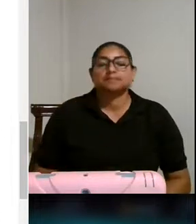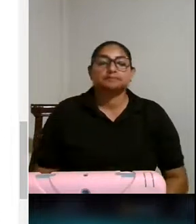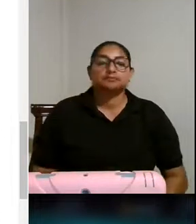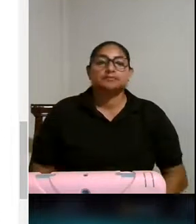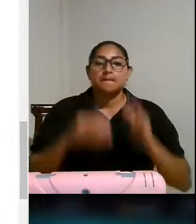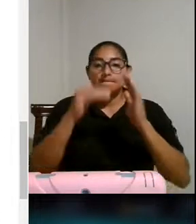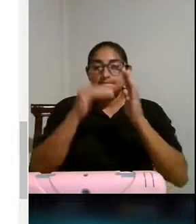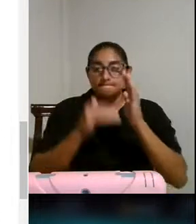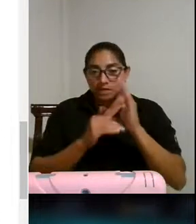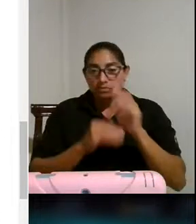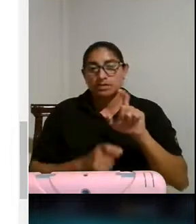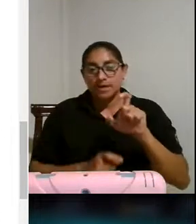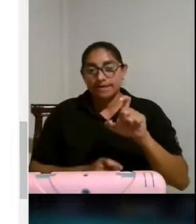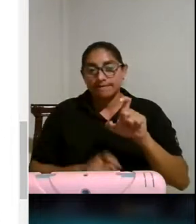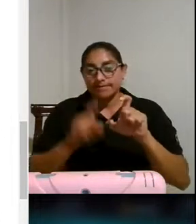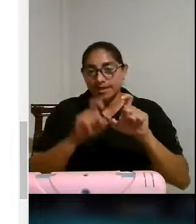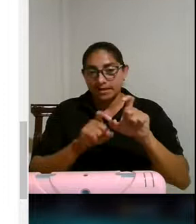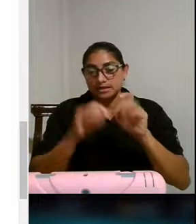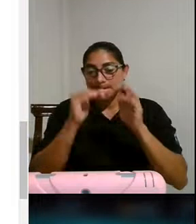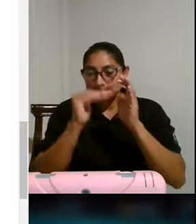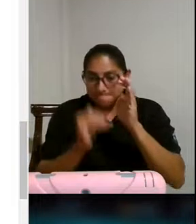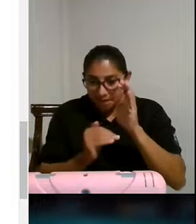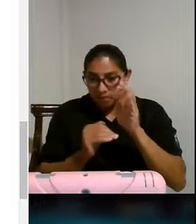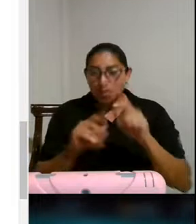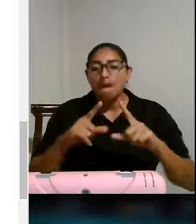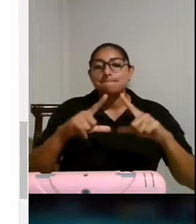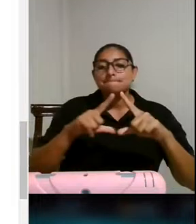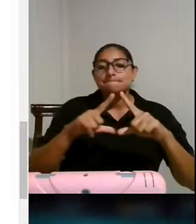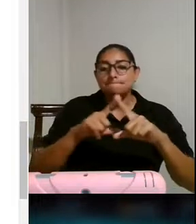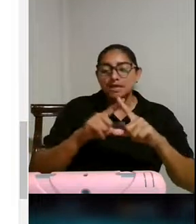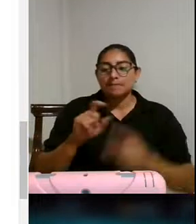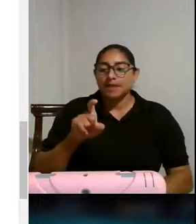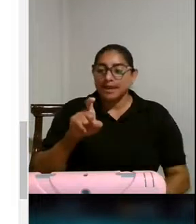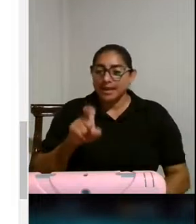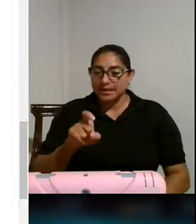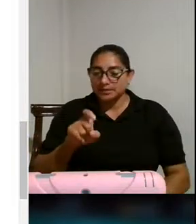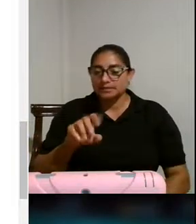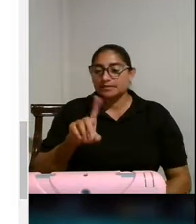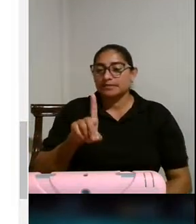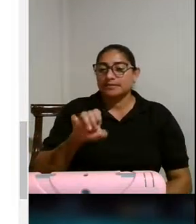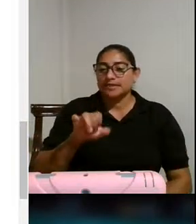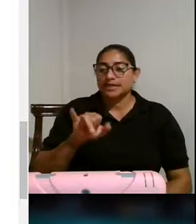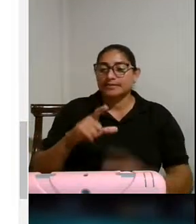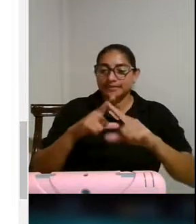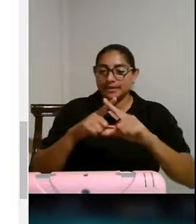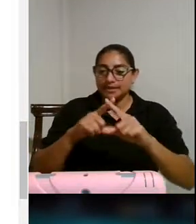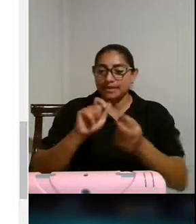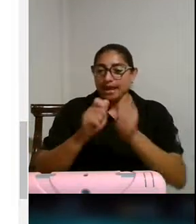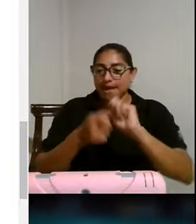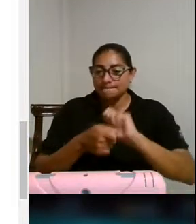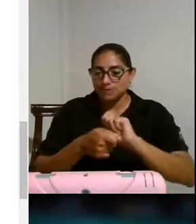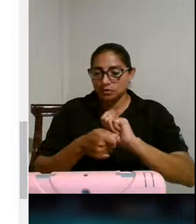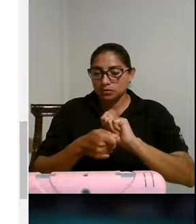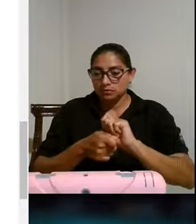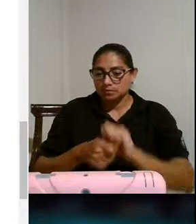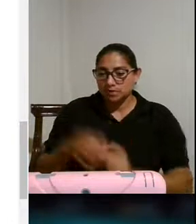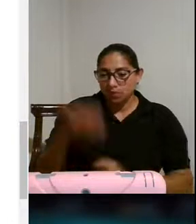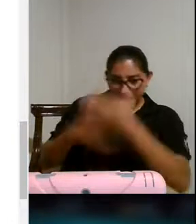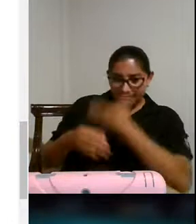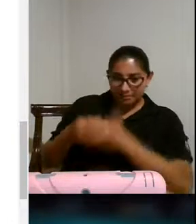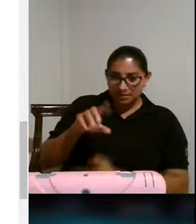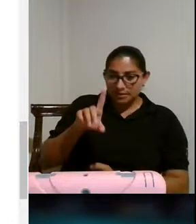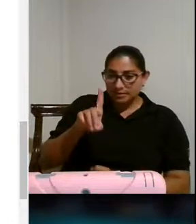f de X entre delta X. Recuerden que delta era el cambio de las X. La idea, la